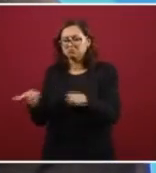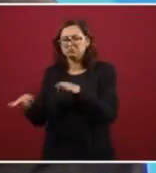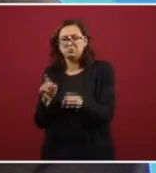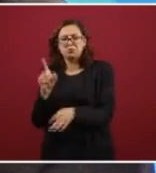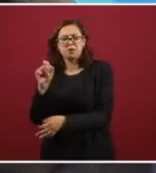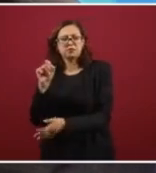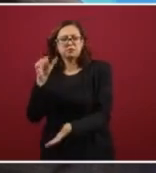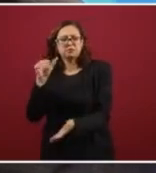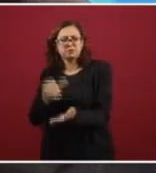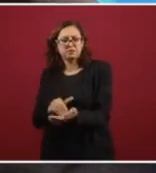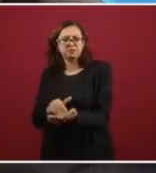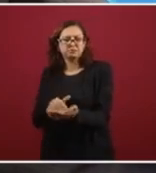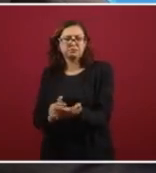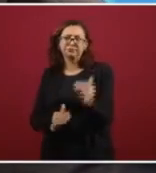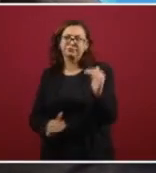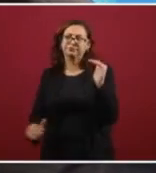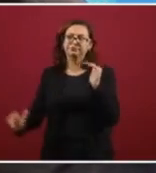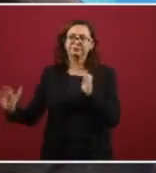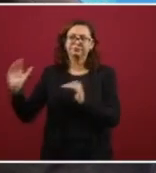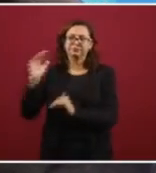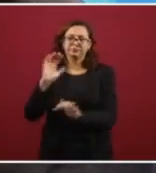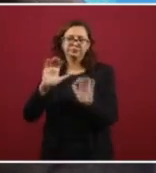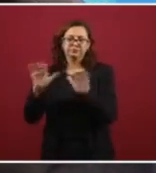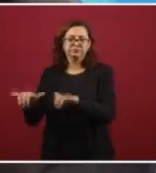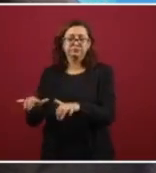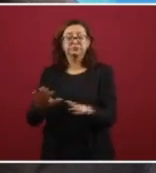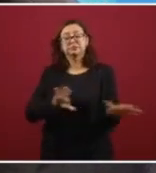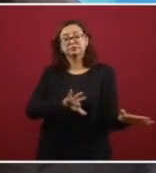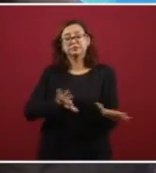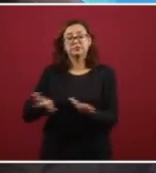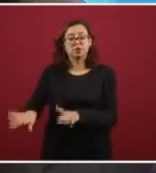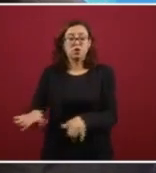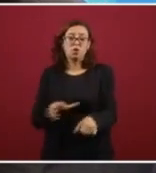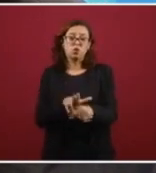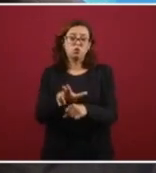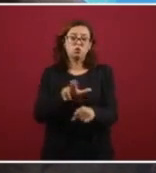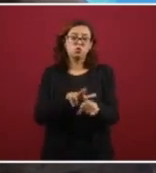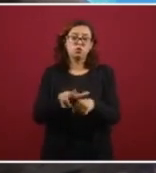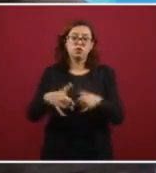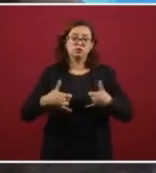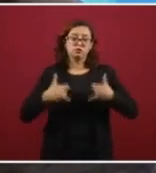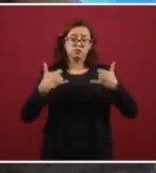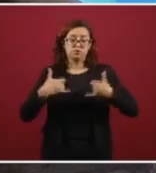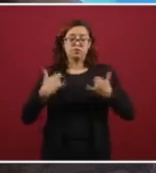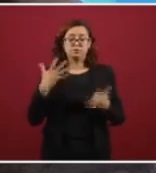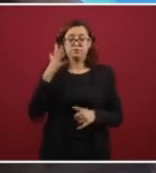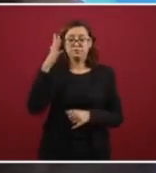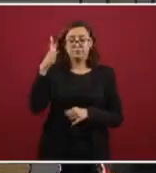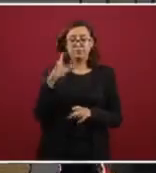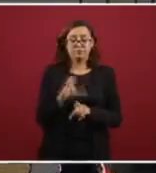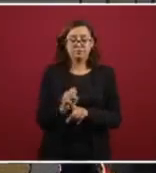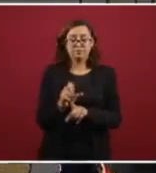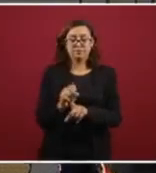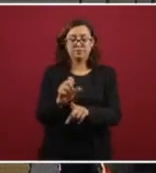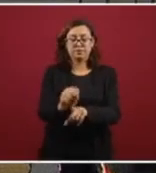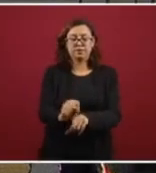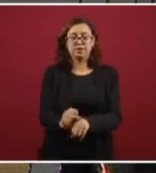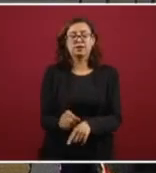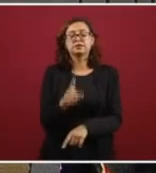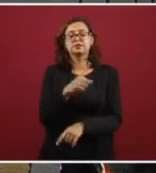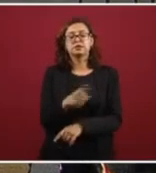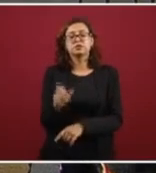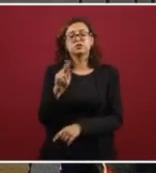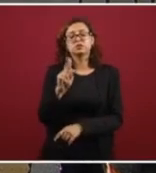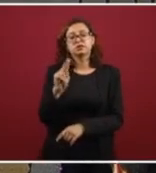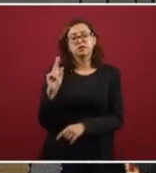respecto a los hechos ocurridos en El Paso, Texas, el secretario de Relaciones Exteriores anunció que esta semana autoridades de la Fiscalía General